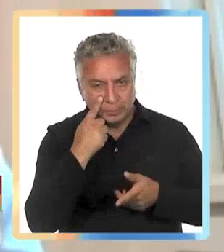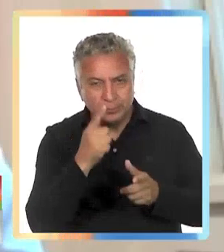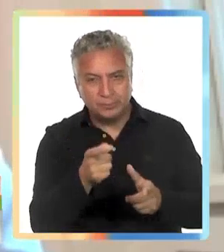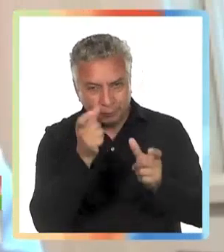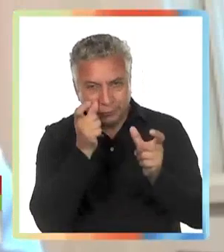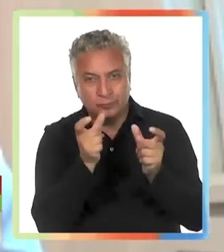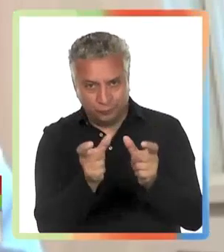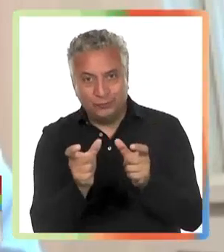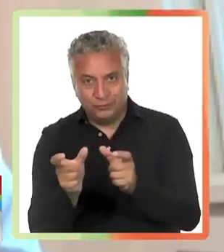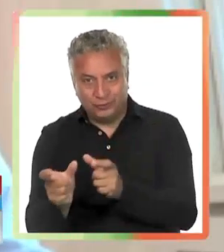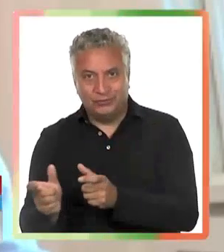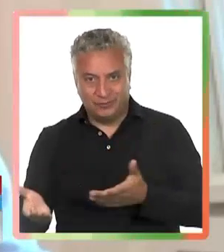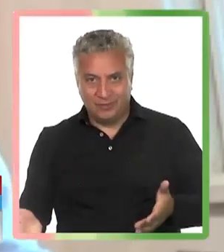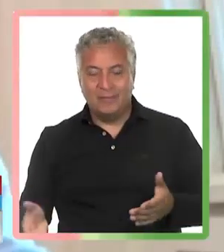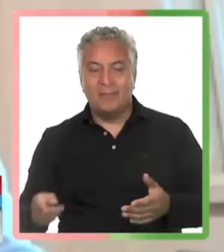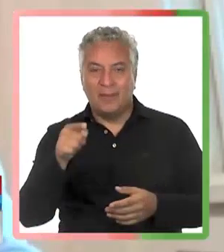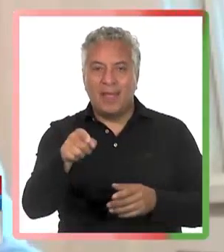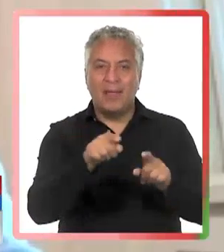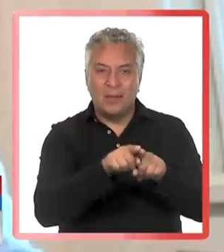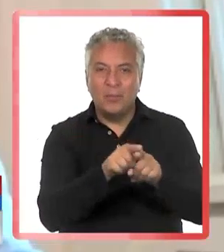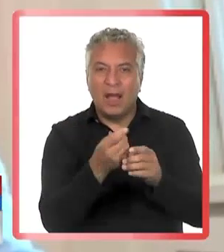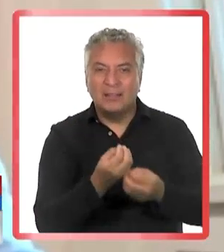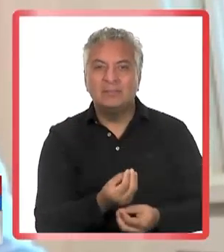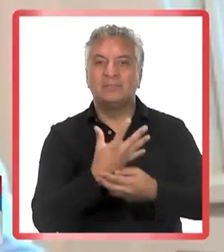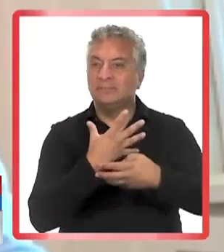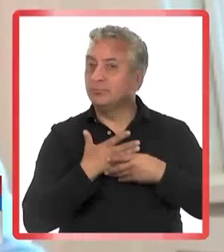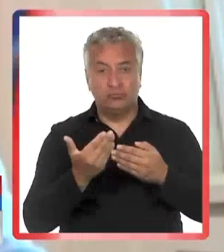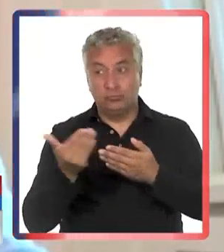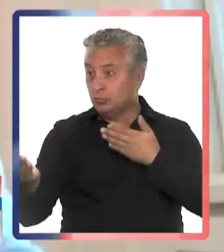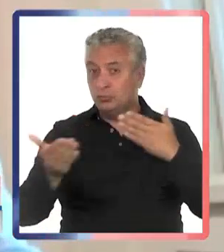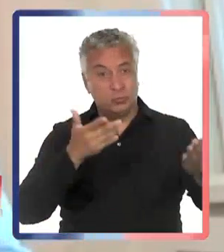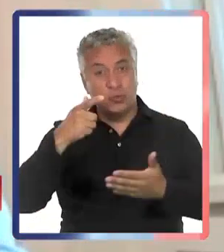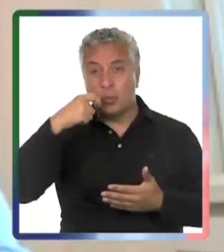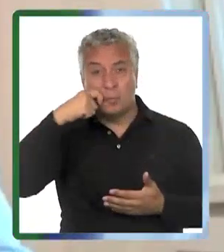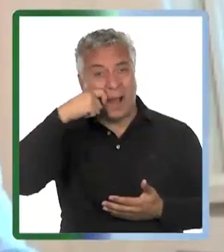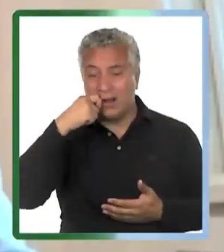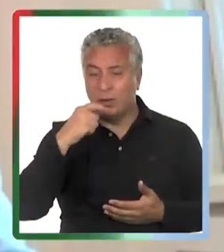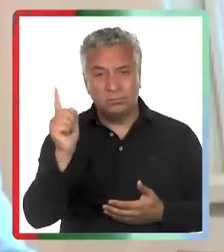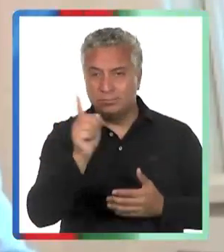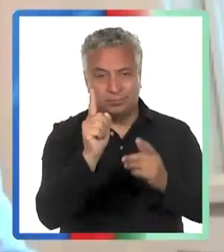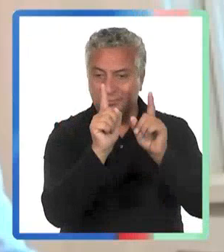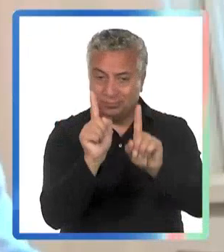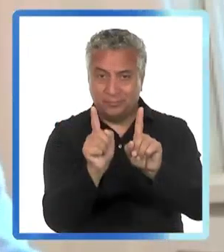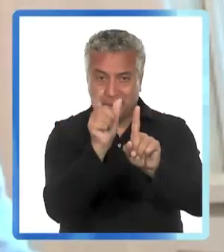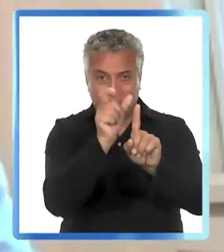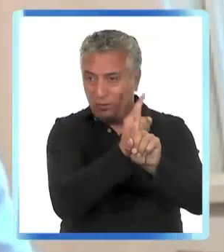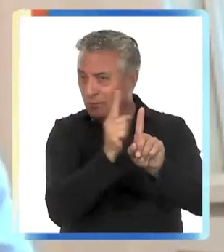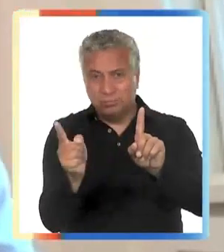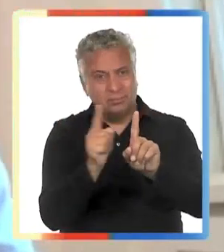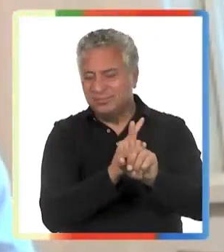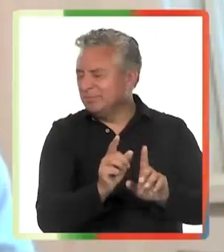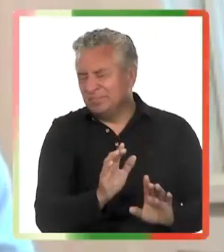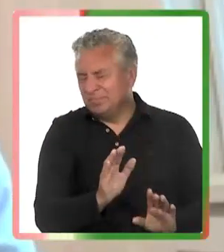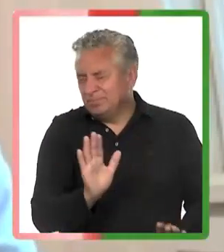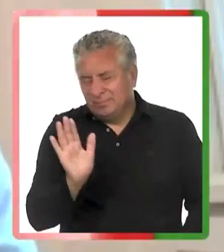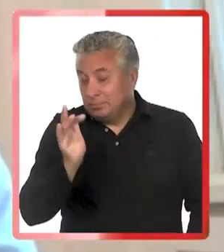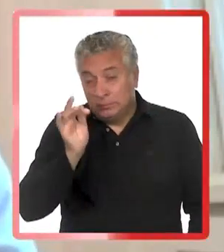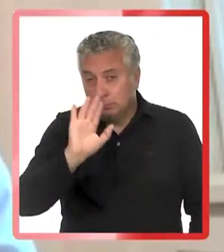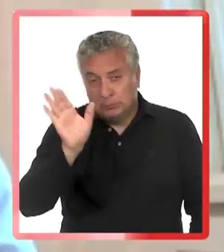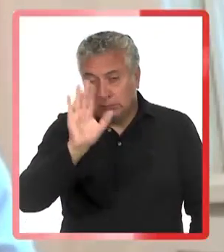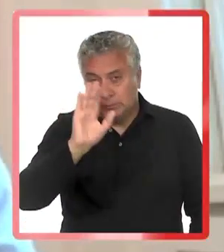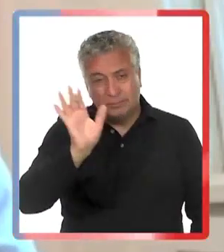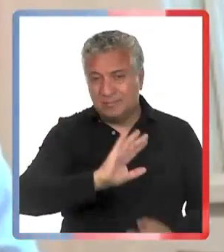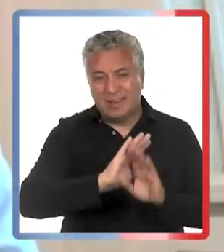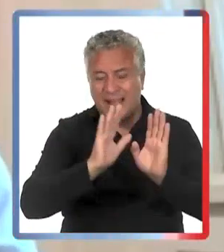seguir vigilando. Pero en suma, es una infección que es de bajo riesgo de transmisión a humanos y entre humanos es prácticamente cero,